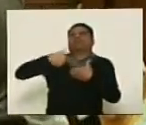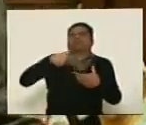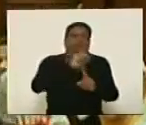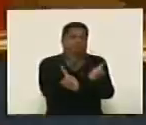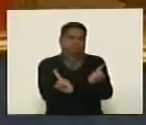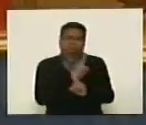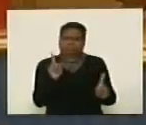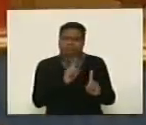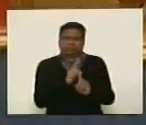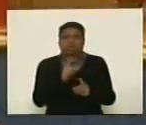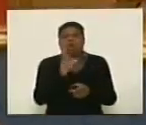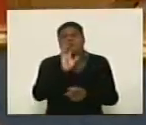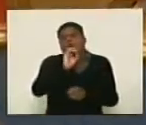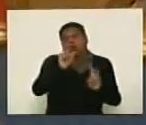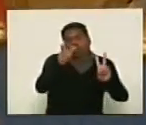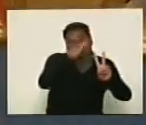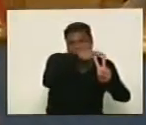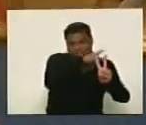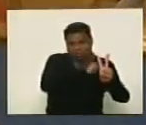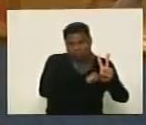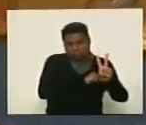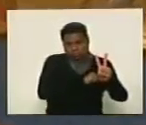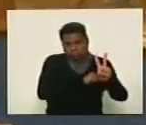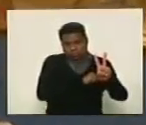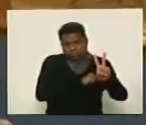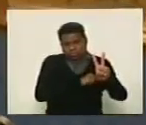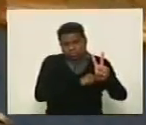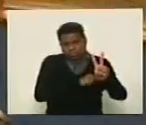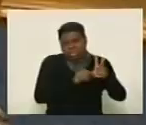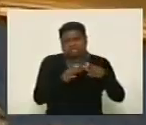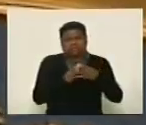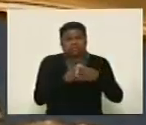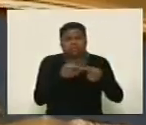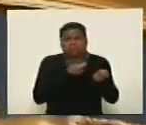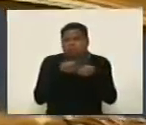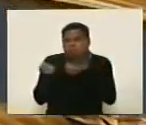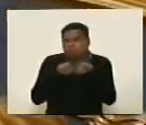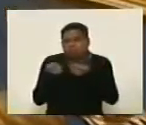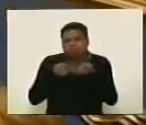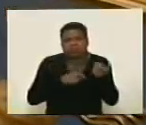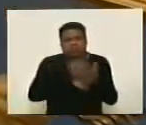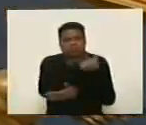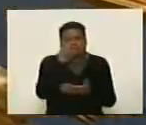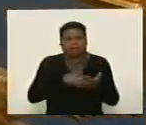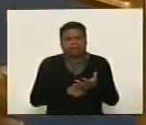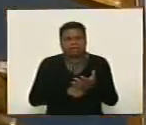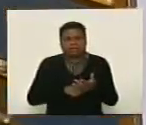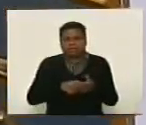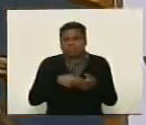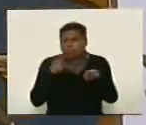carácter monopólico de la economía venezolana, que los